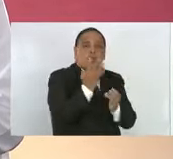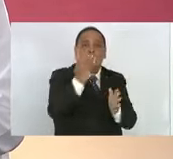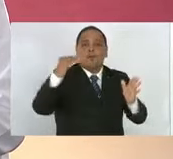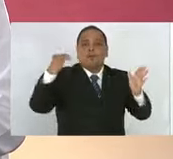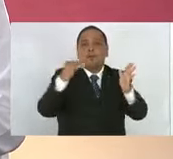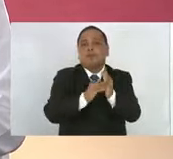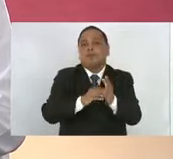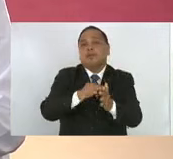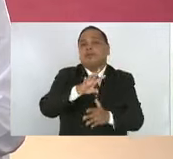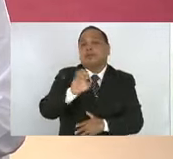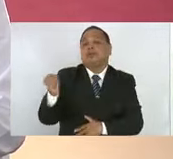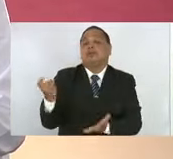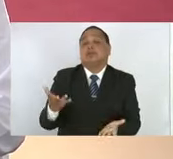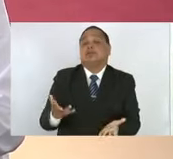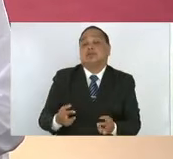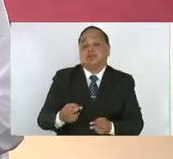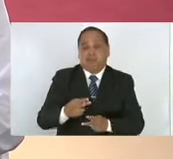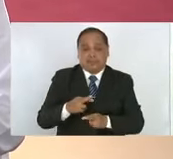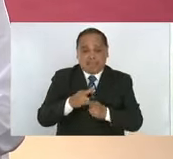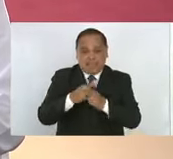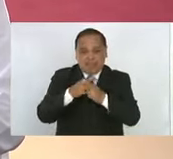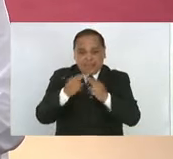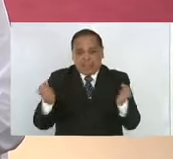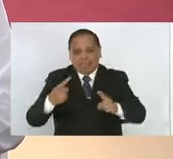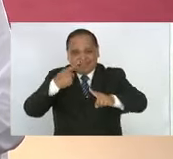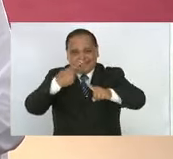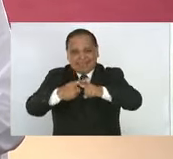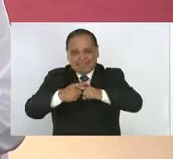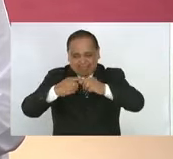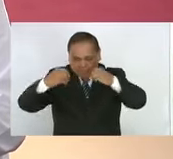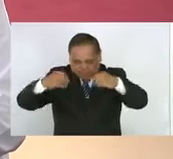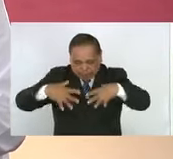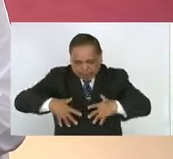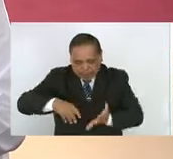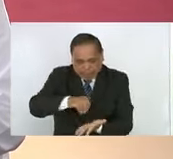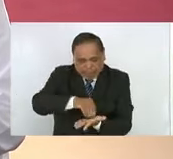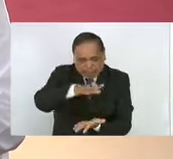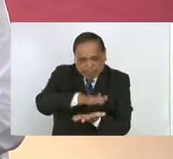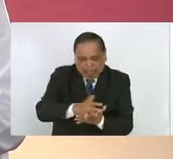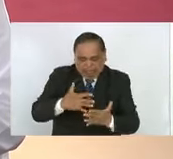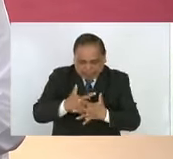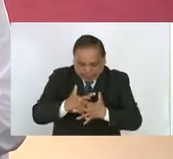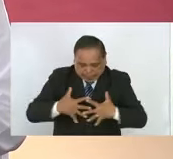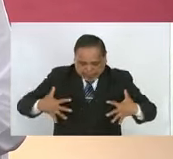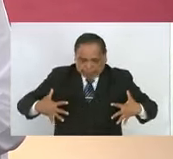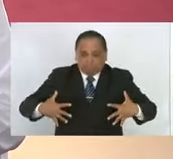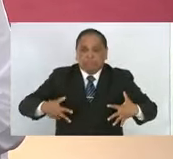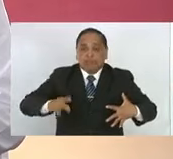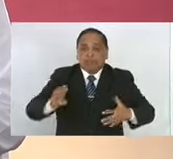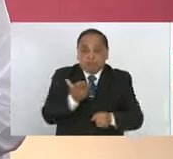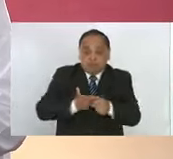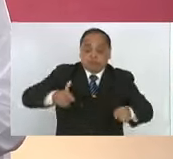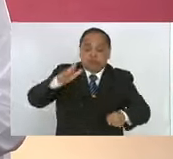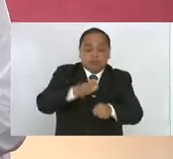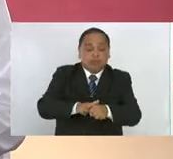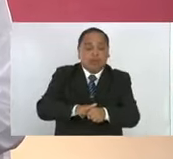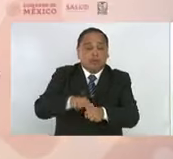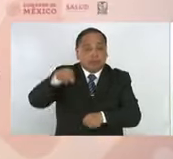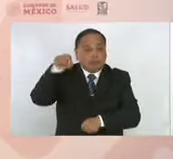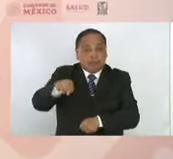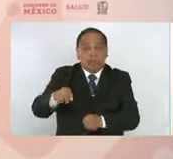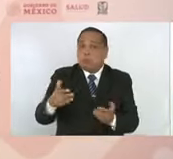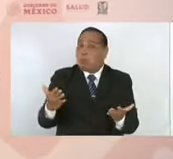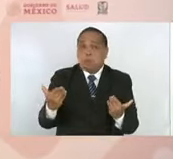41.418 estudios radiológicos que prácticamente no se realizaban en los hospitales de nuestro país,